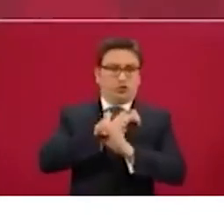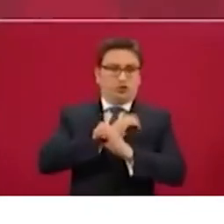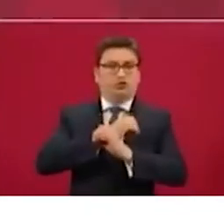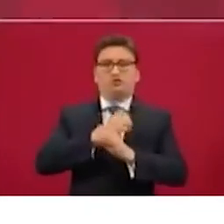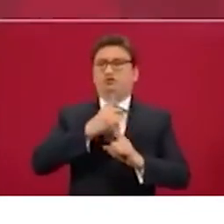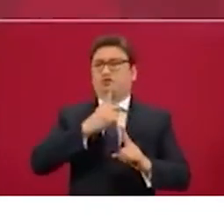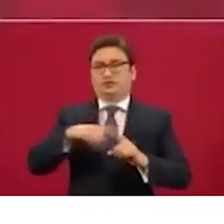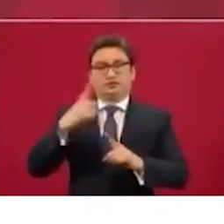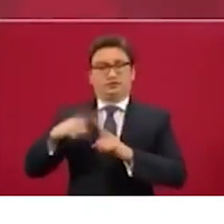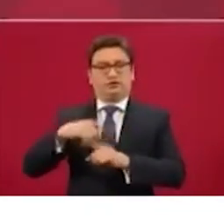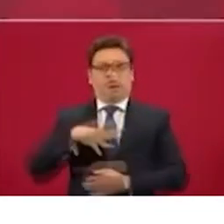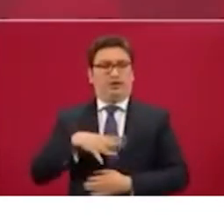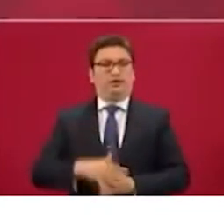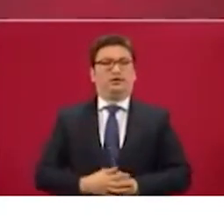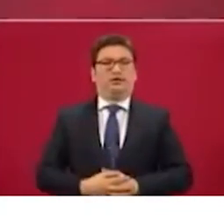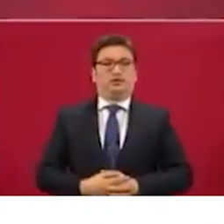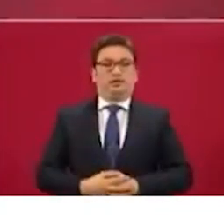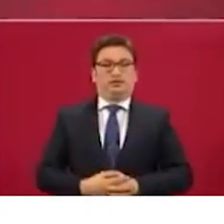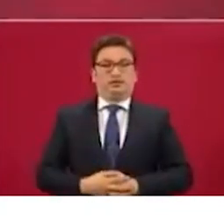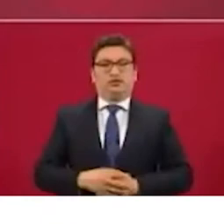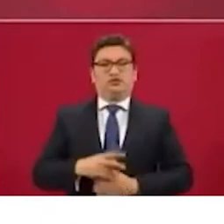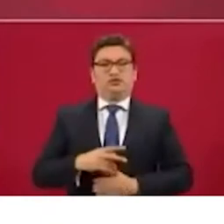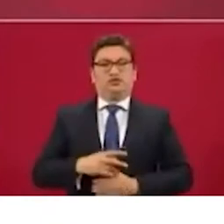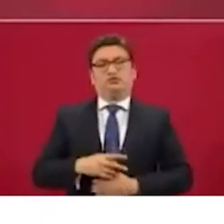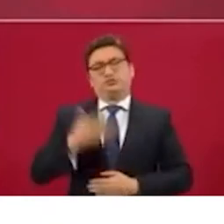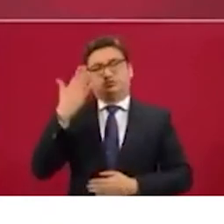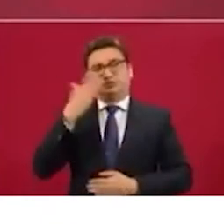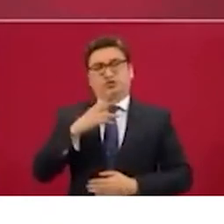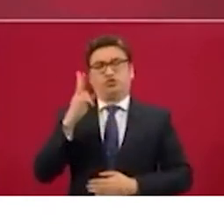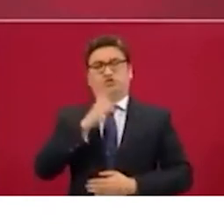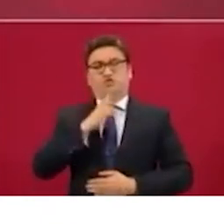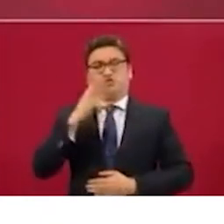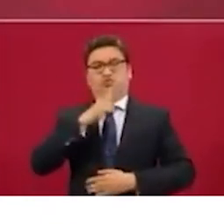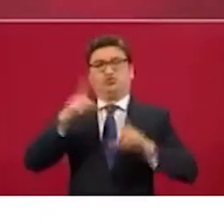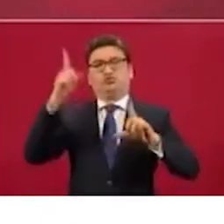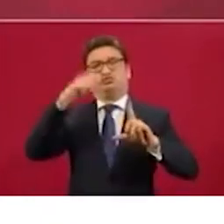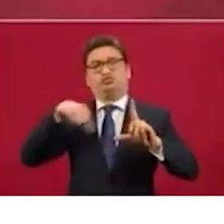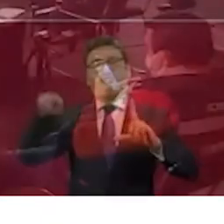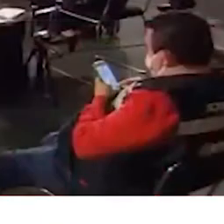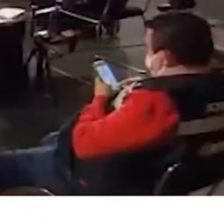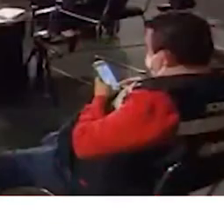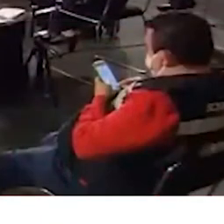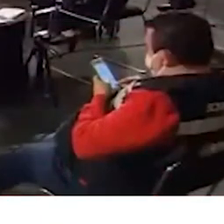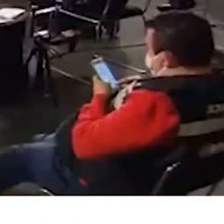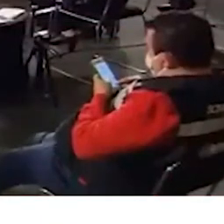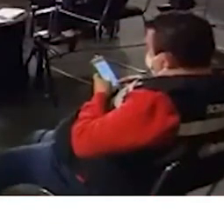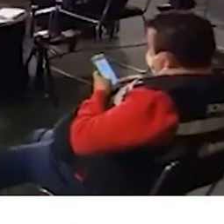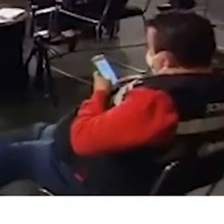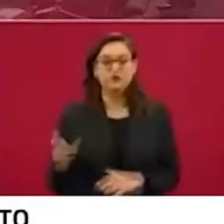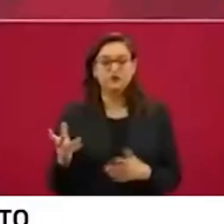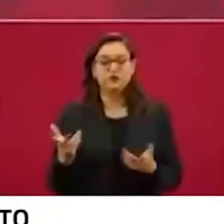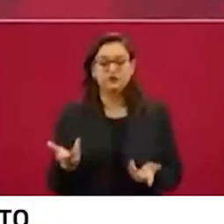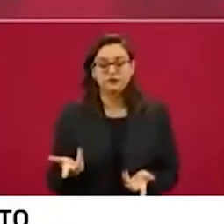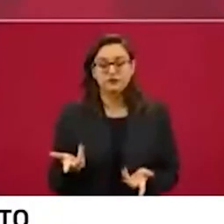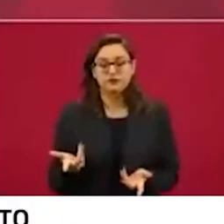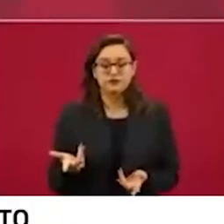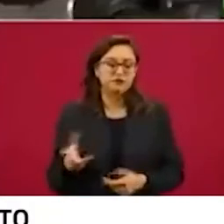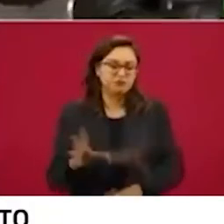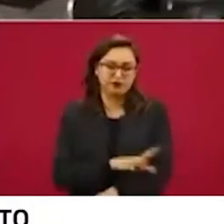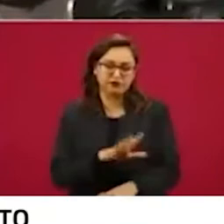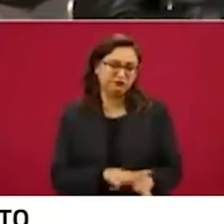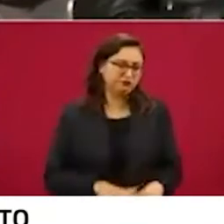todas tienen ventiladores para la generación de la energía. Entonces, ¿qué hicieron? El sector